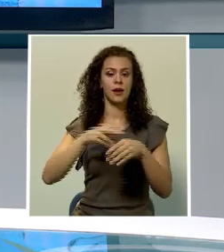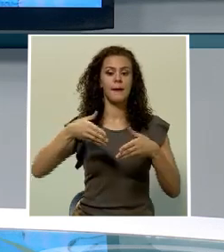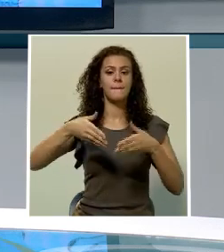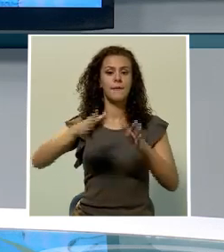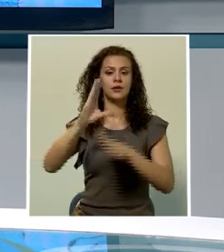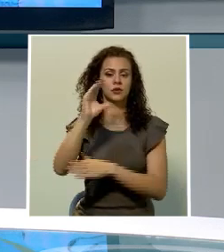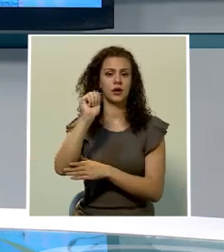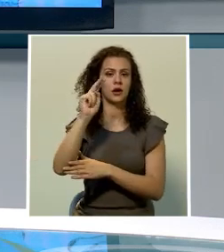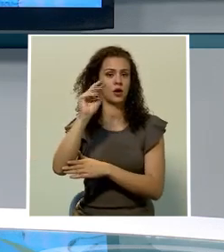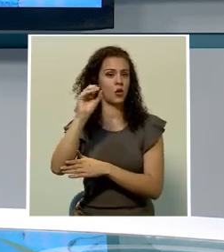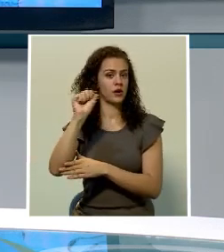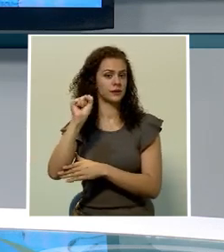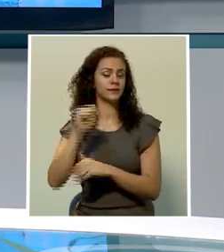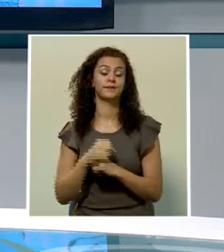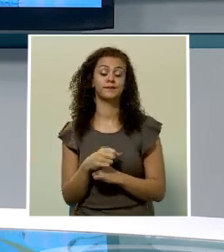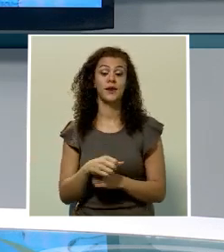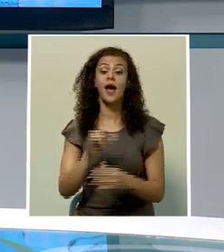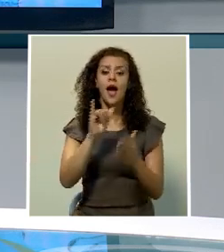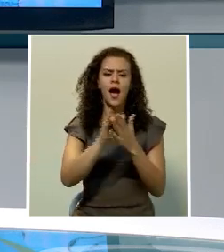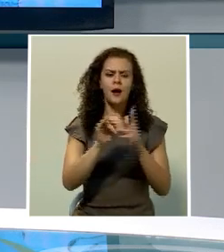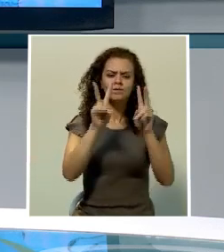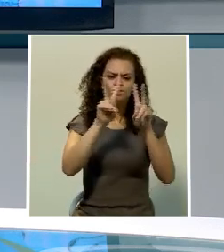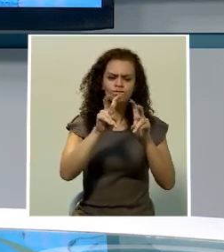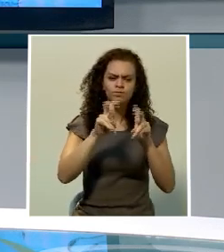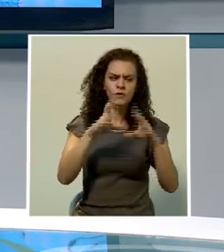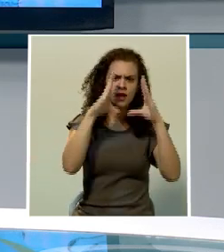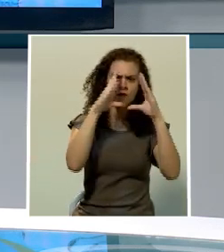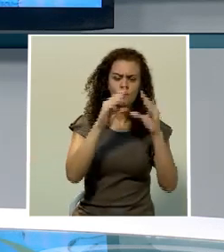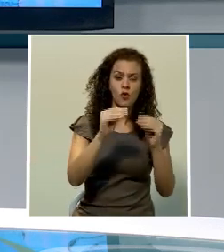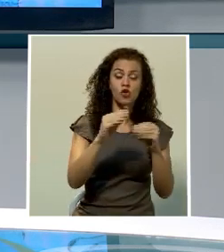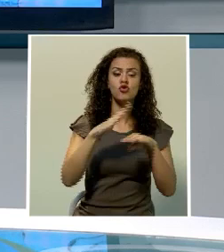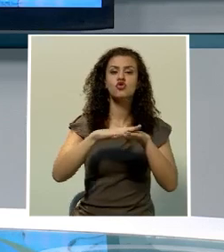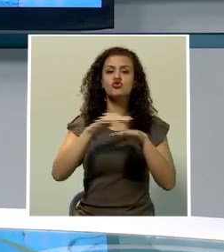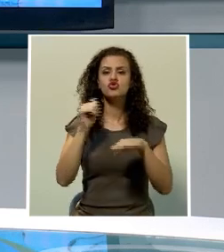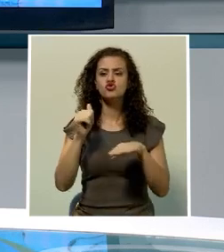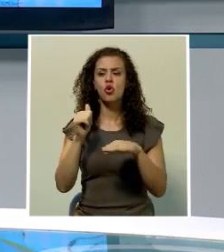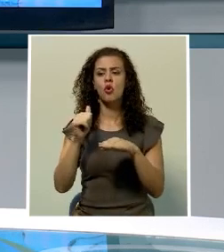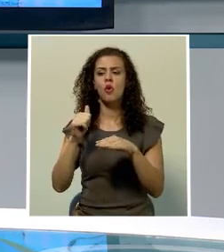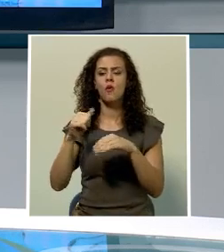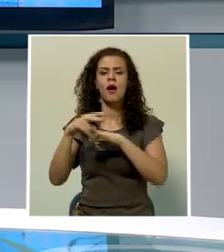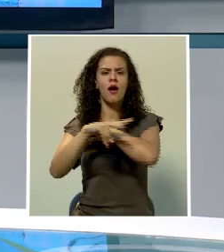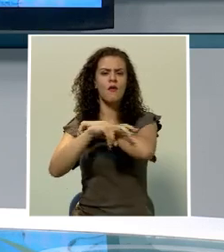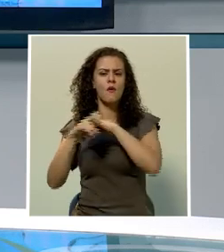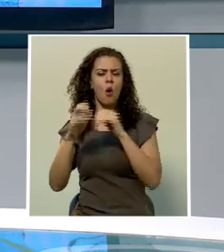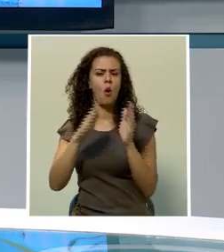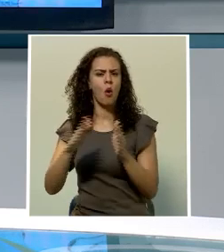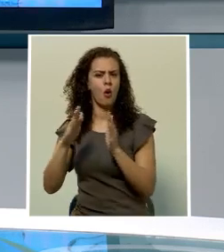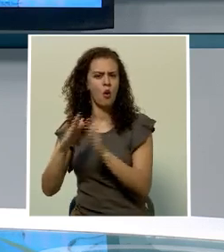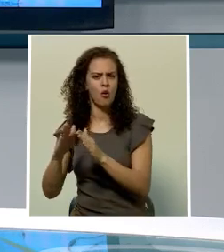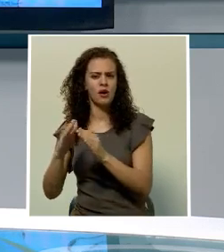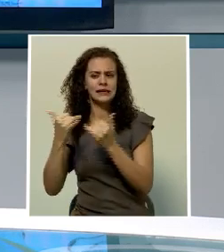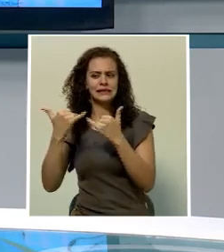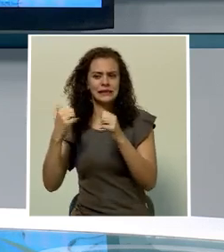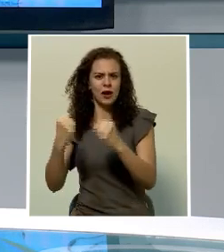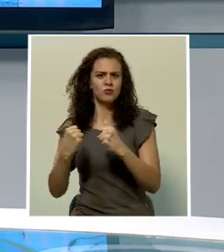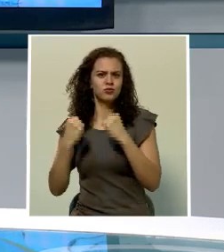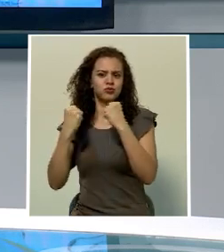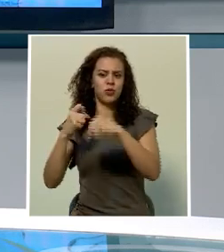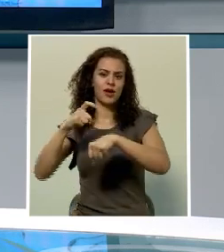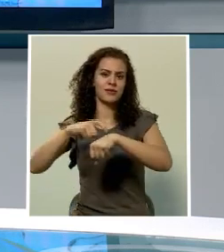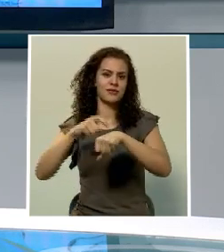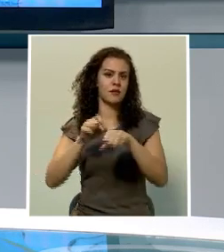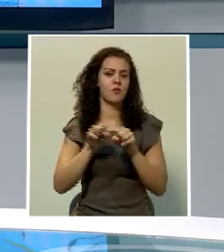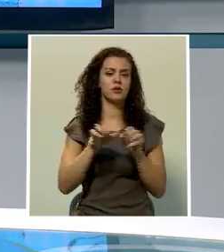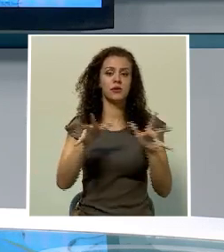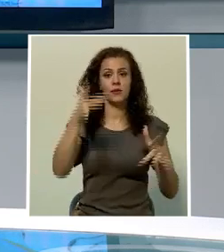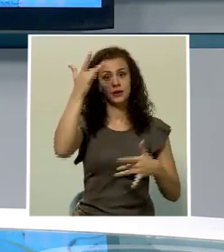Paso Canoas. Allí se analizaron datos sobre criminalidad organizada que se ha fortalecido en